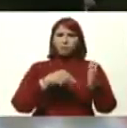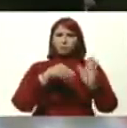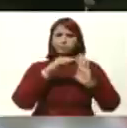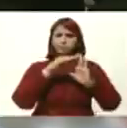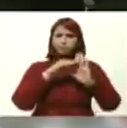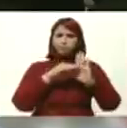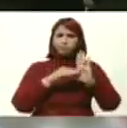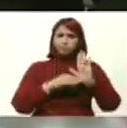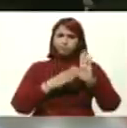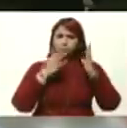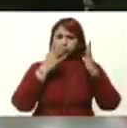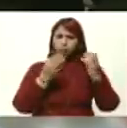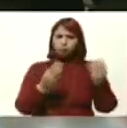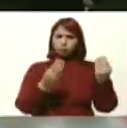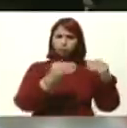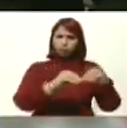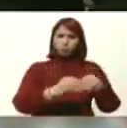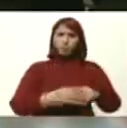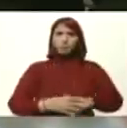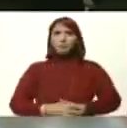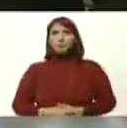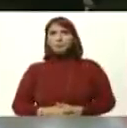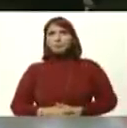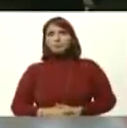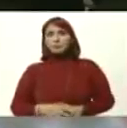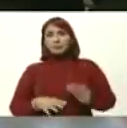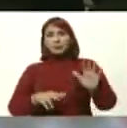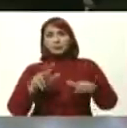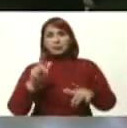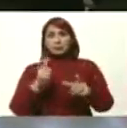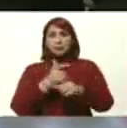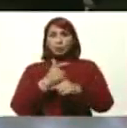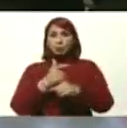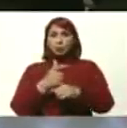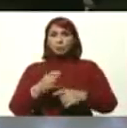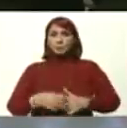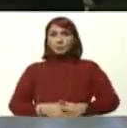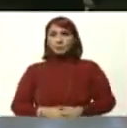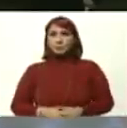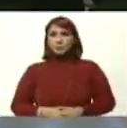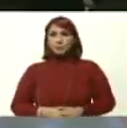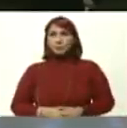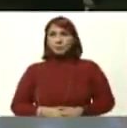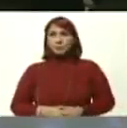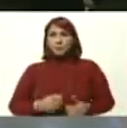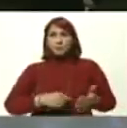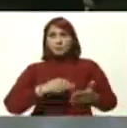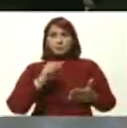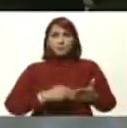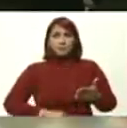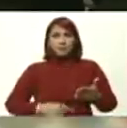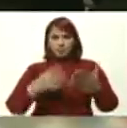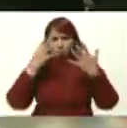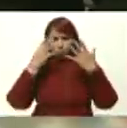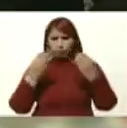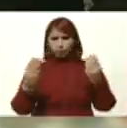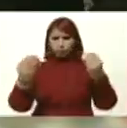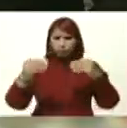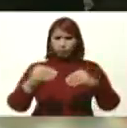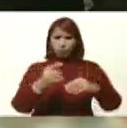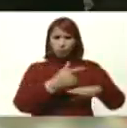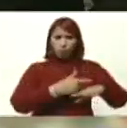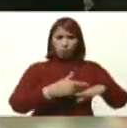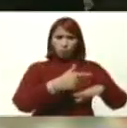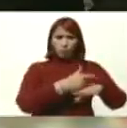de entendimiento. El 13 de agosto se firmó el memorándum de entendimiento entre el gobierno